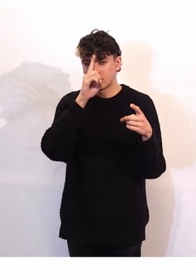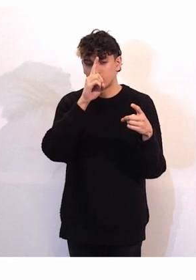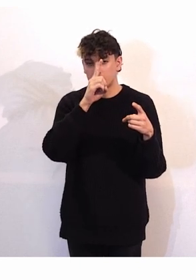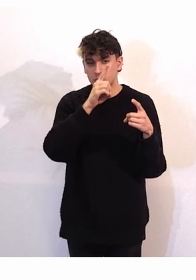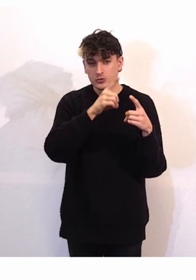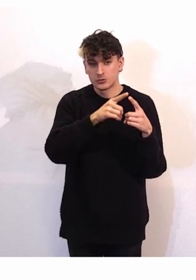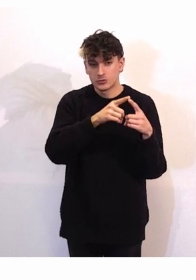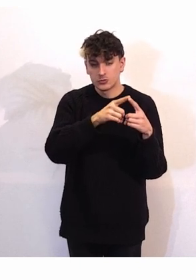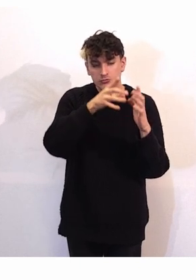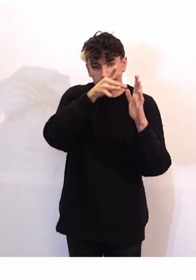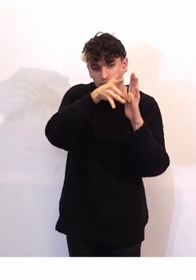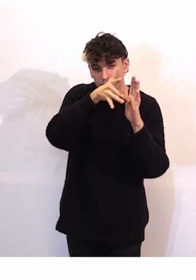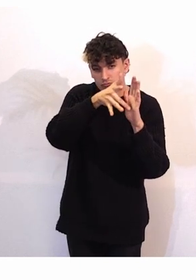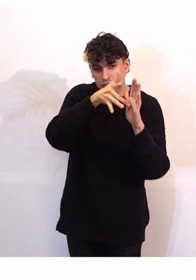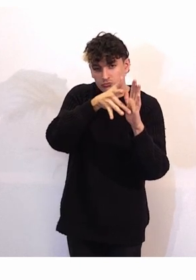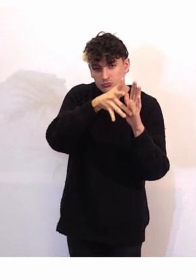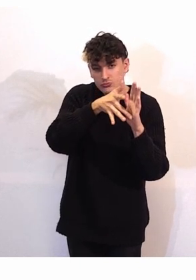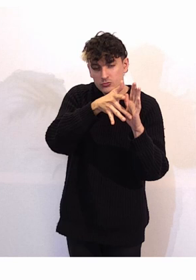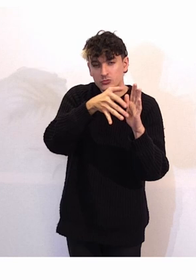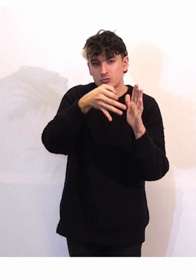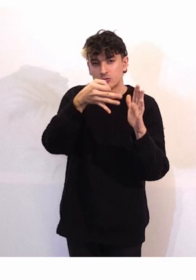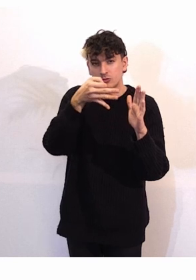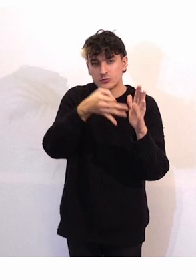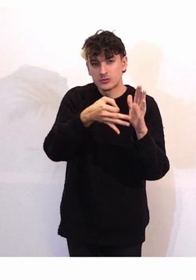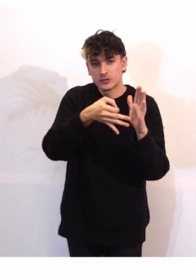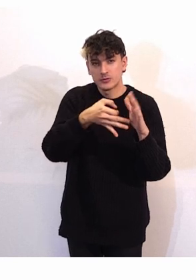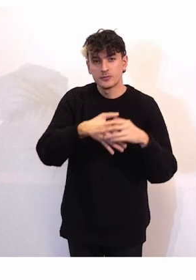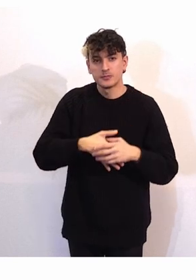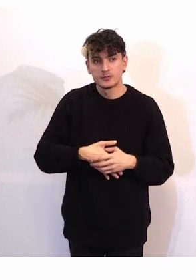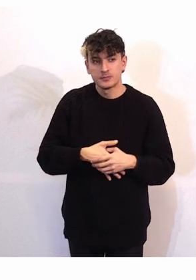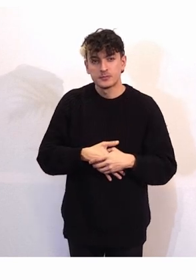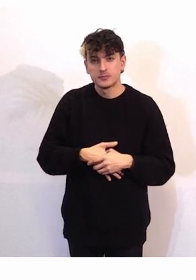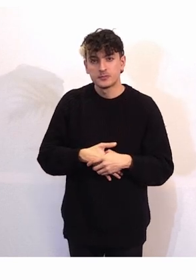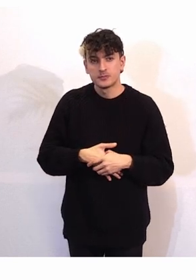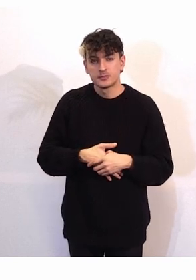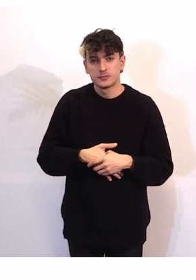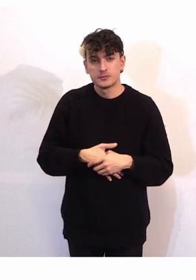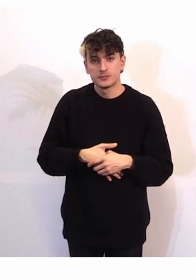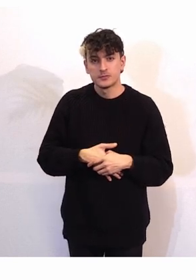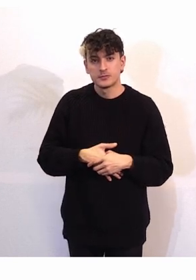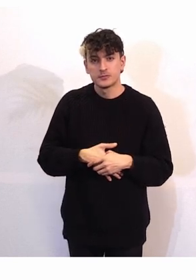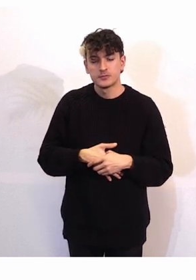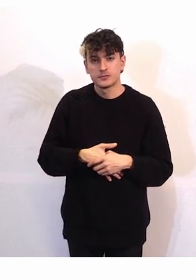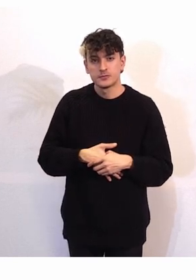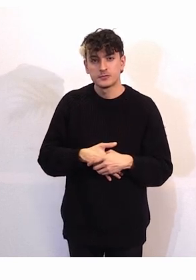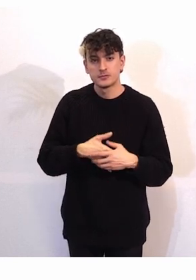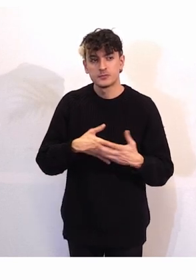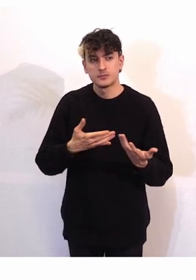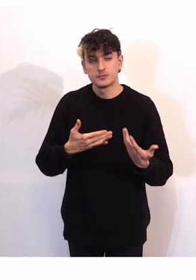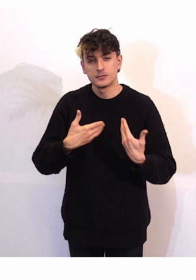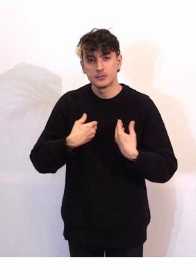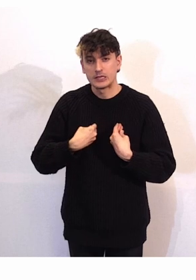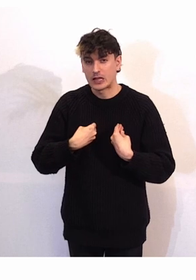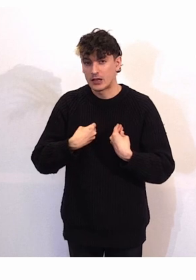explicación sobre activación vital. La activación vital es un